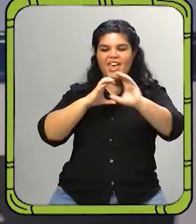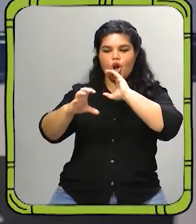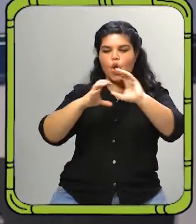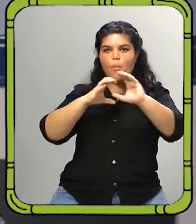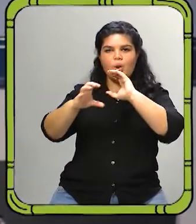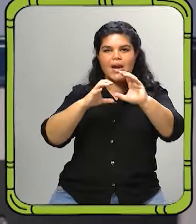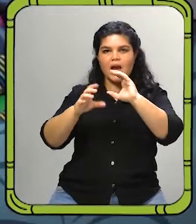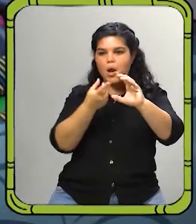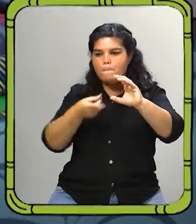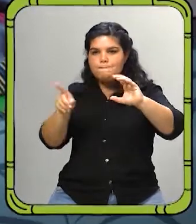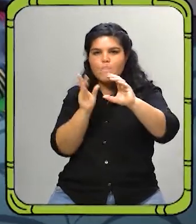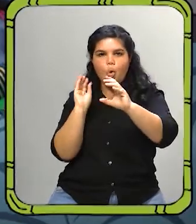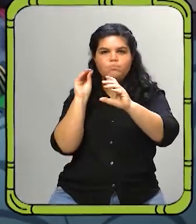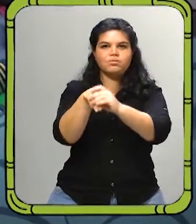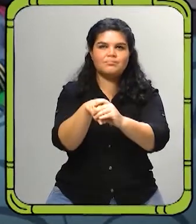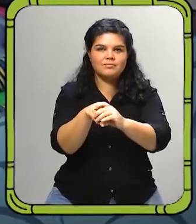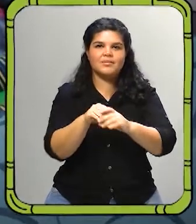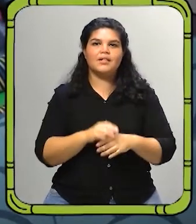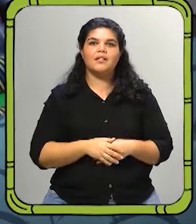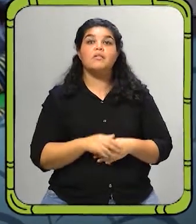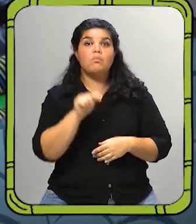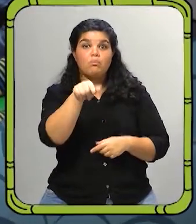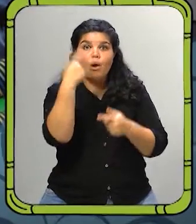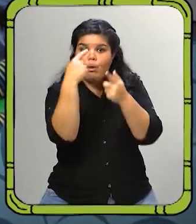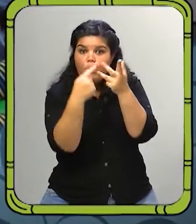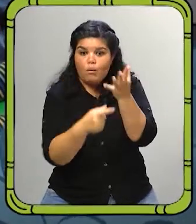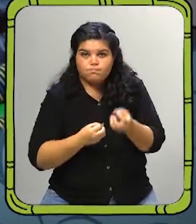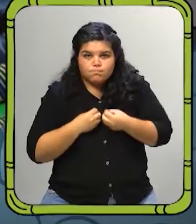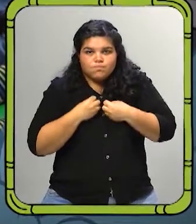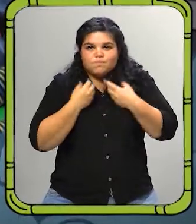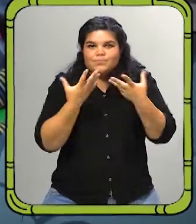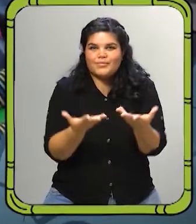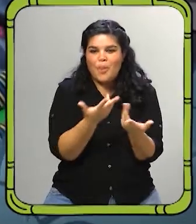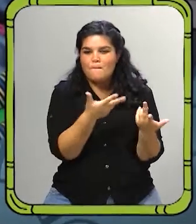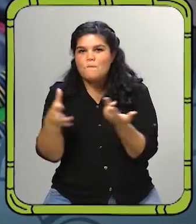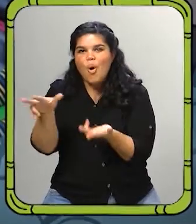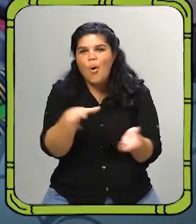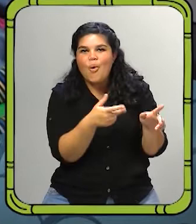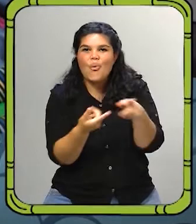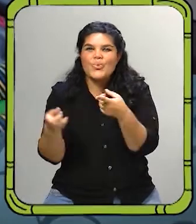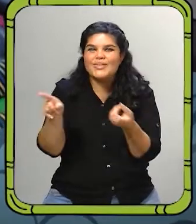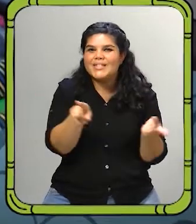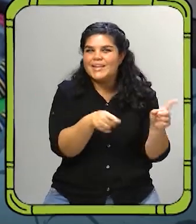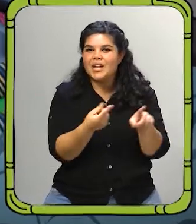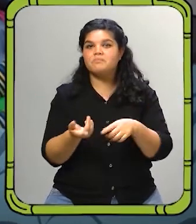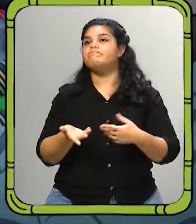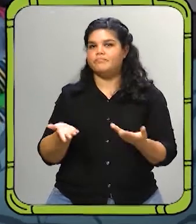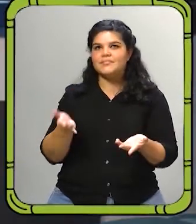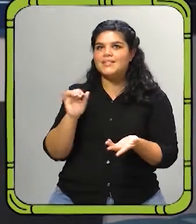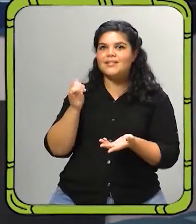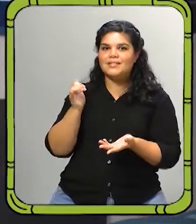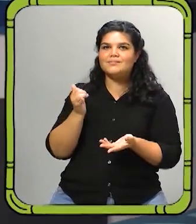de comunicarme. Y vos podés expresar todo a partir de tu música. Claro, sí, es como que